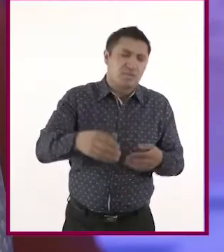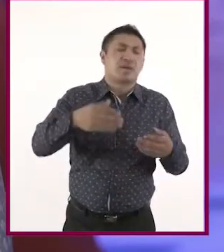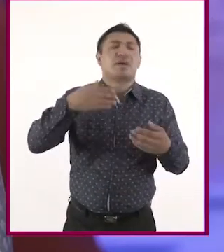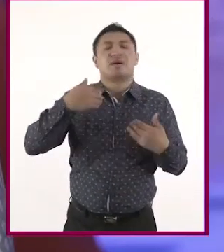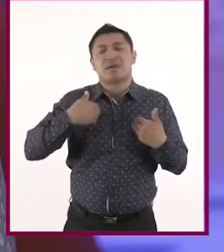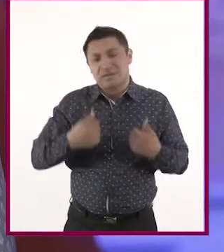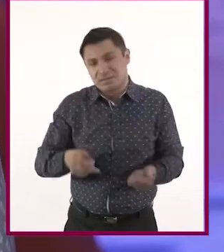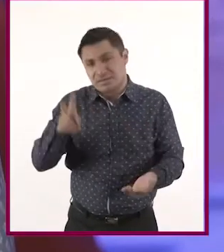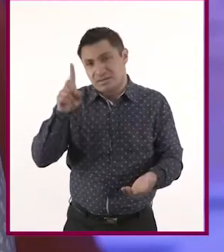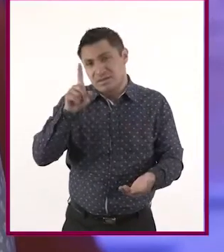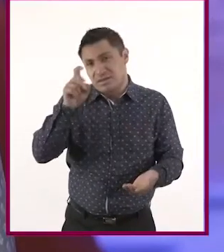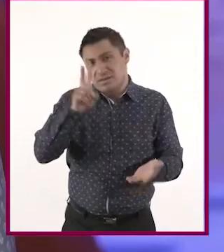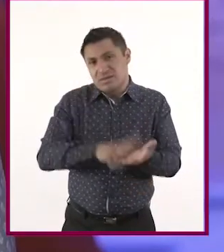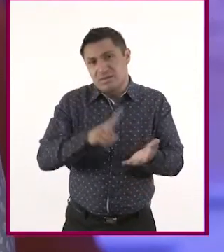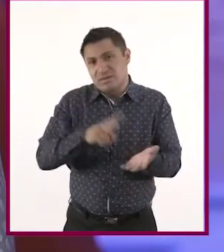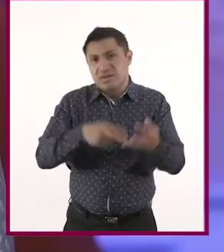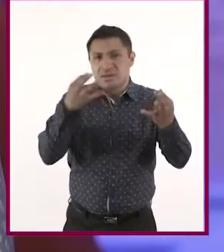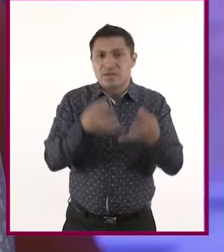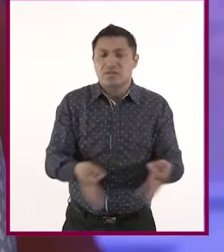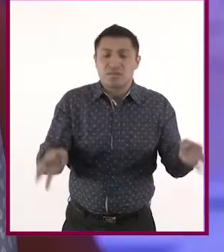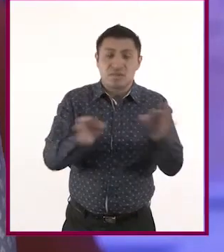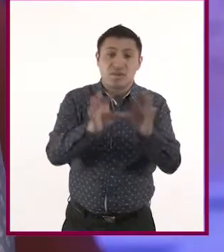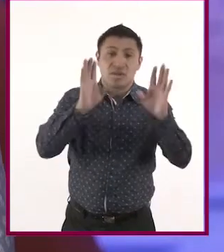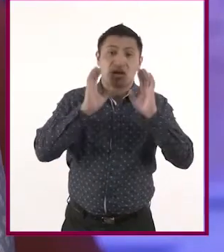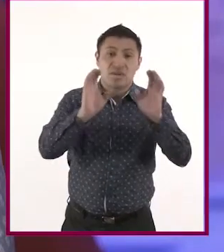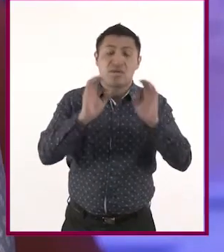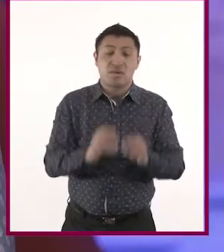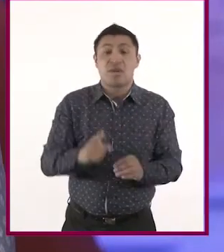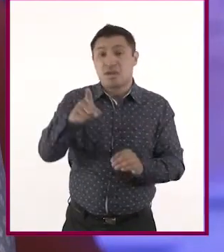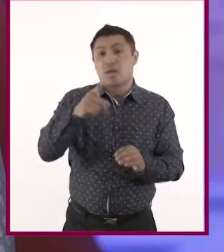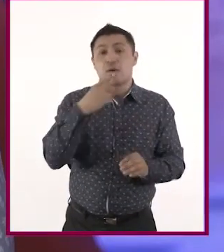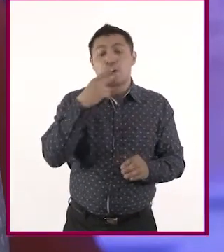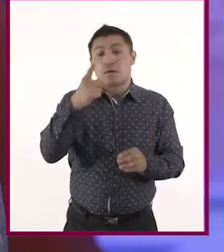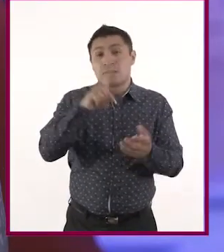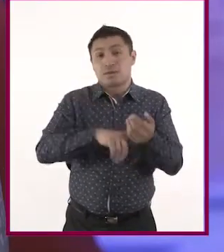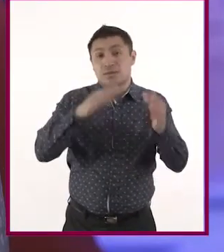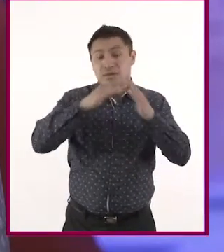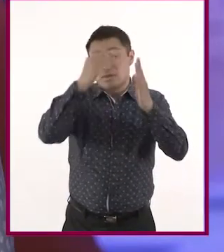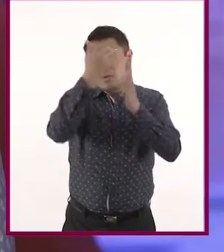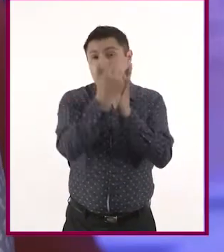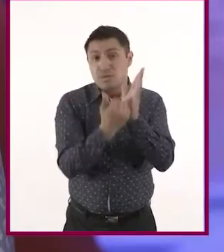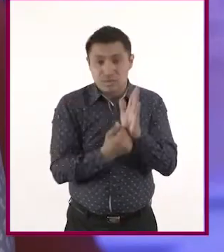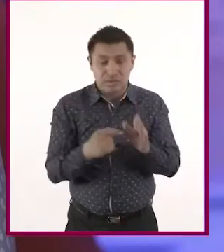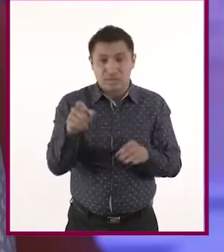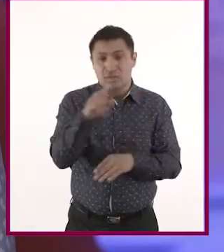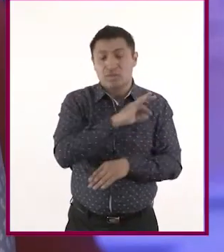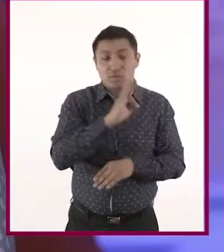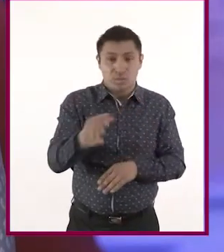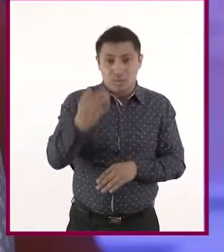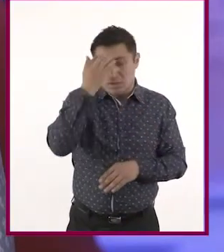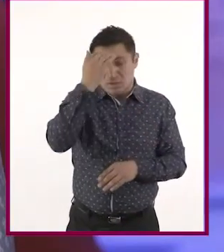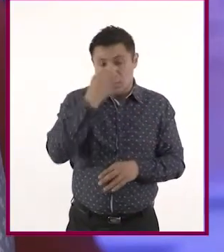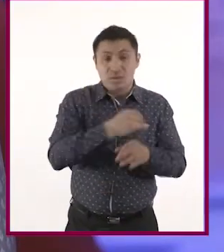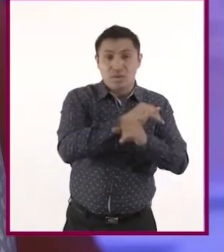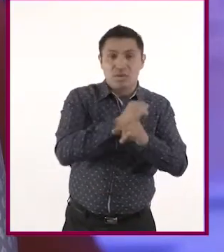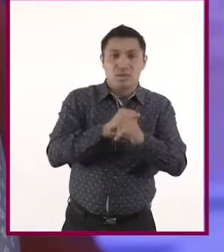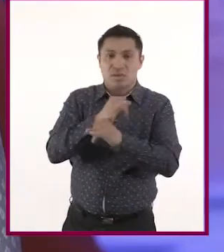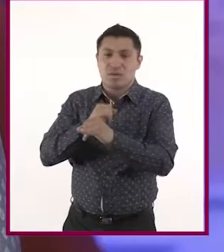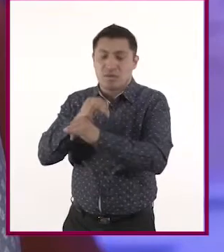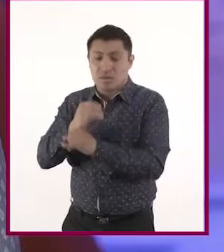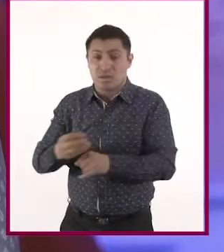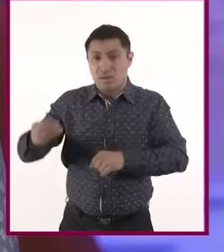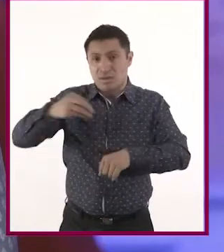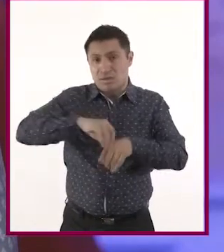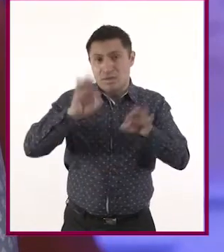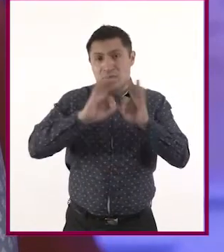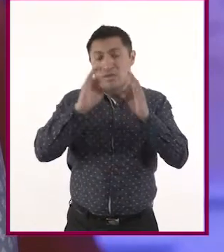valor del agua y la importancia de cuidar cada gota. Reduce su consumo en el hogar y el exterior. Si te es posible, conoce, explora e implementa